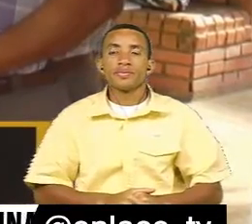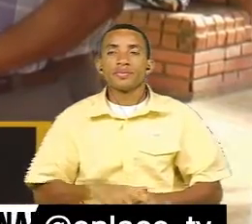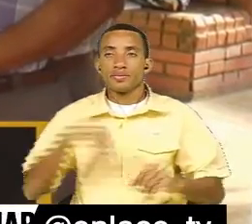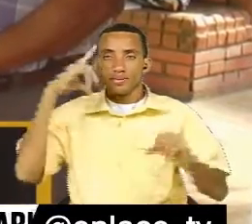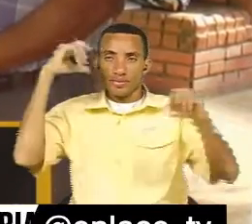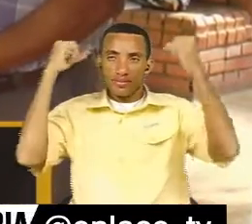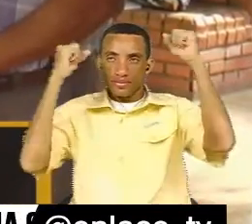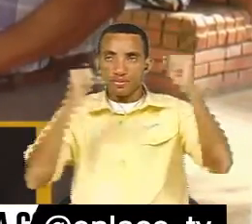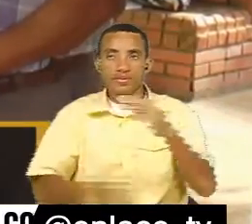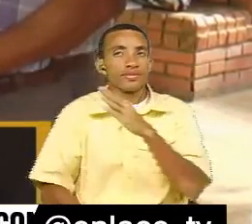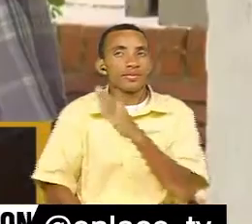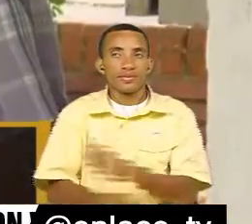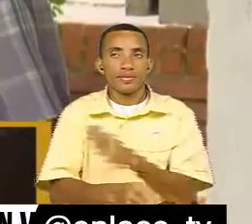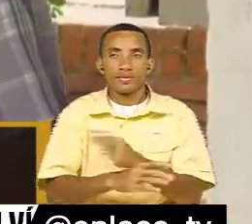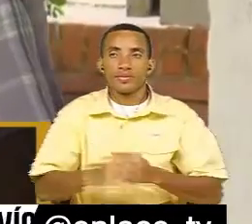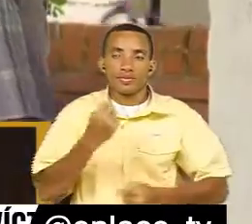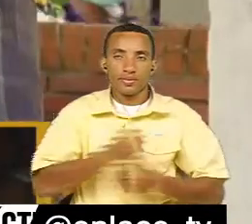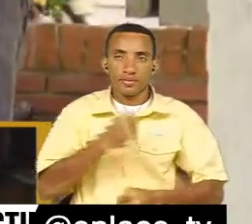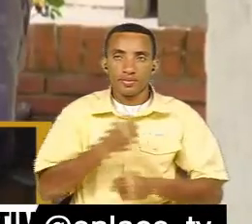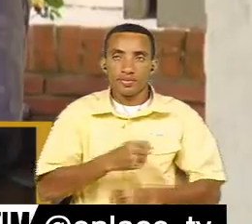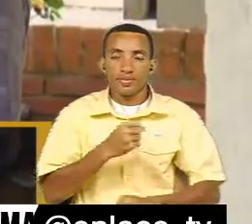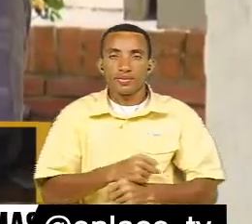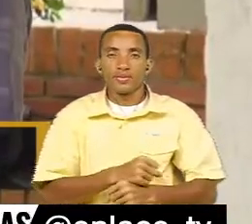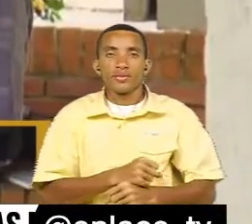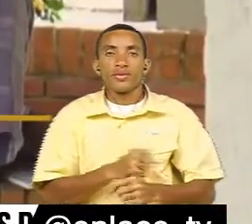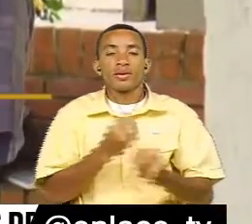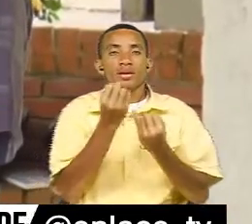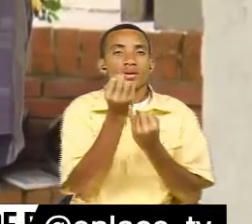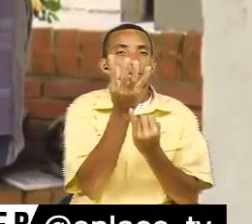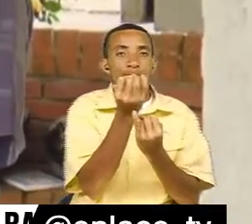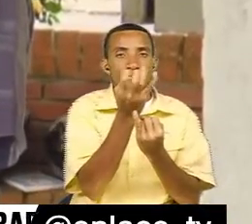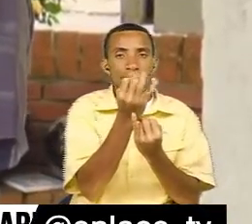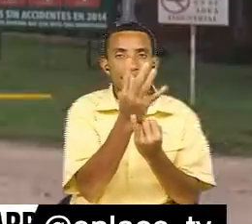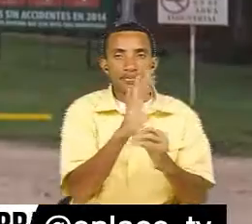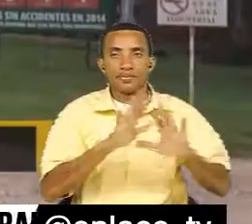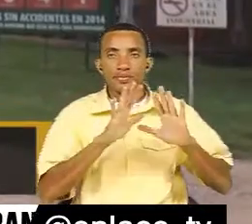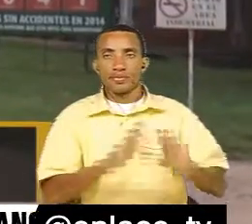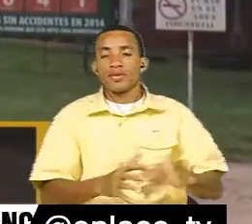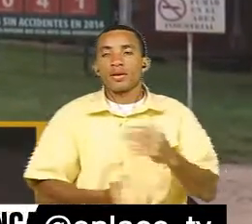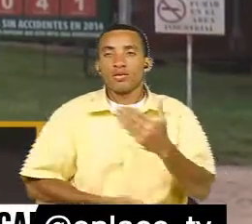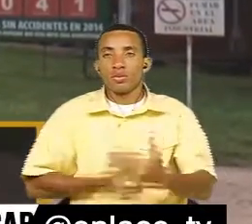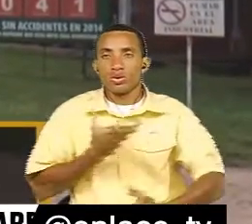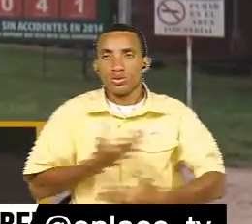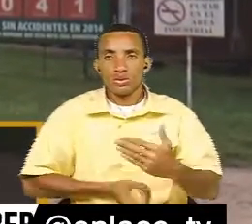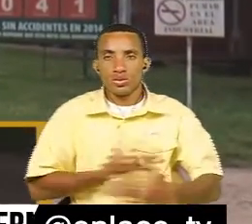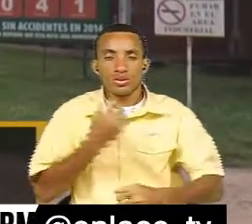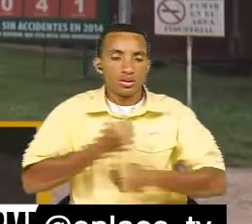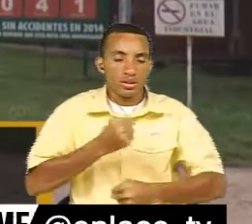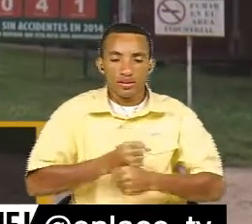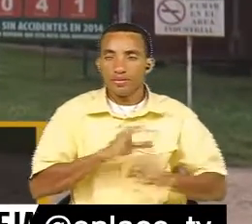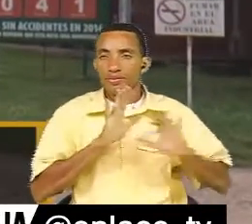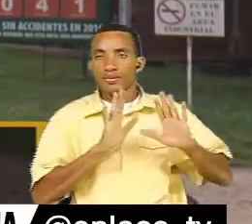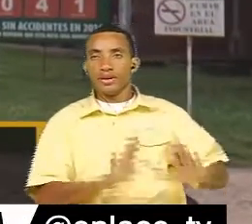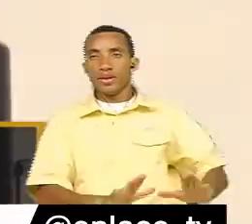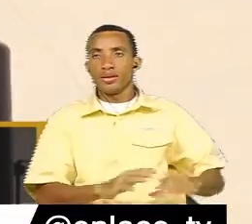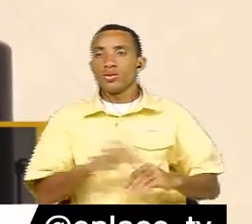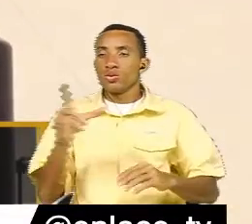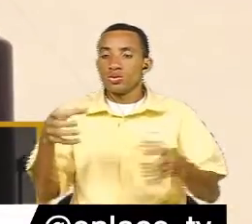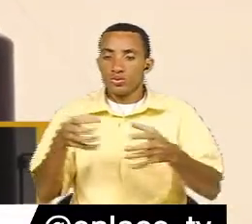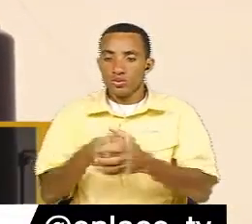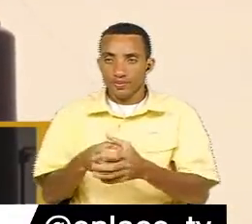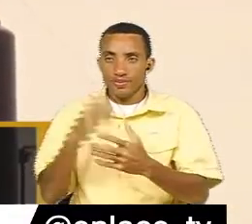entre los trabajadores de la empresa Fertilizantes Colombianos Ferticol por la parálisis en la producción que afronta la factoría. Uno de sus sindicatos hace manifiesta